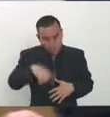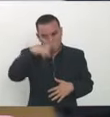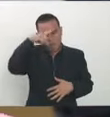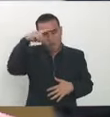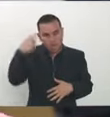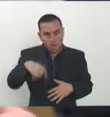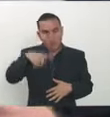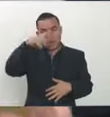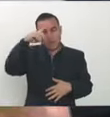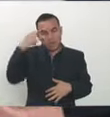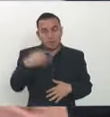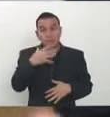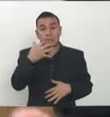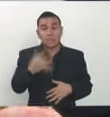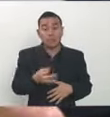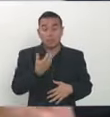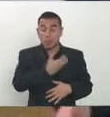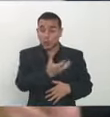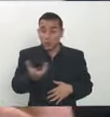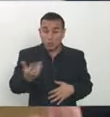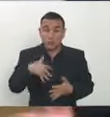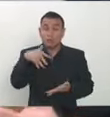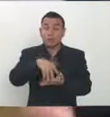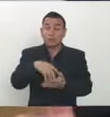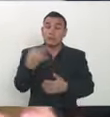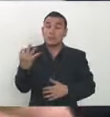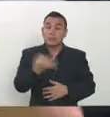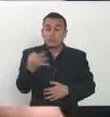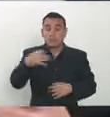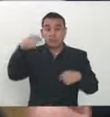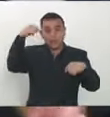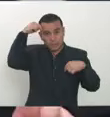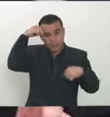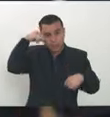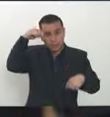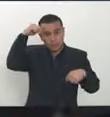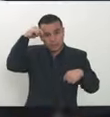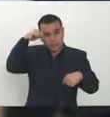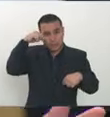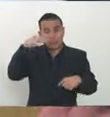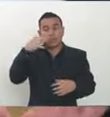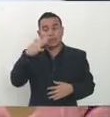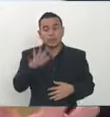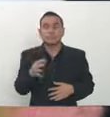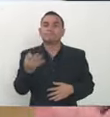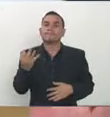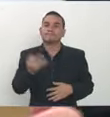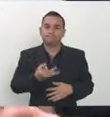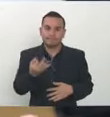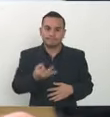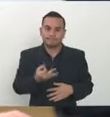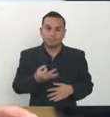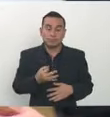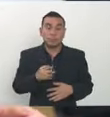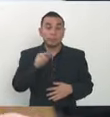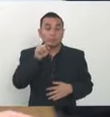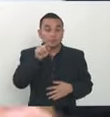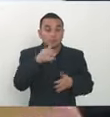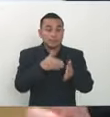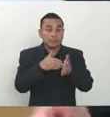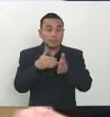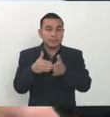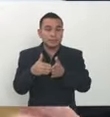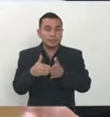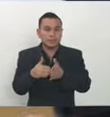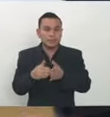nivel de conciencia y, si no de aceptación, por lo menos sí de iniciar